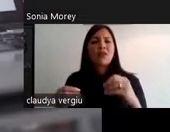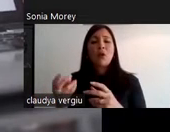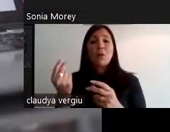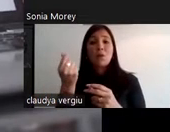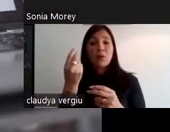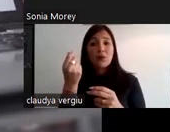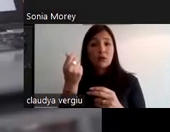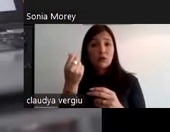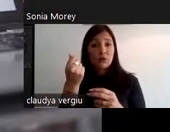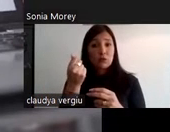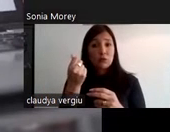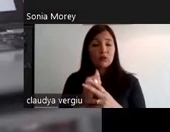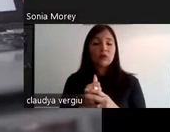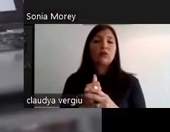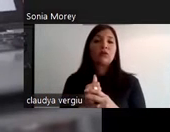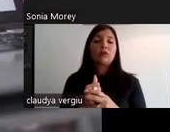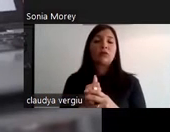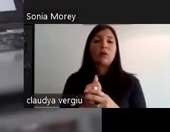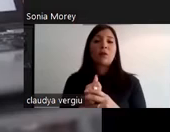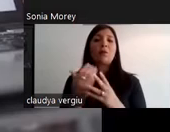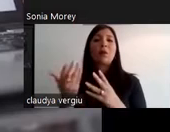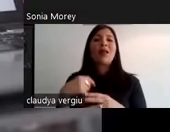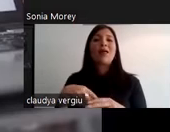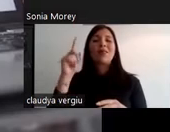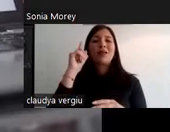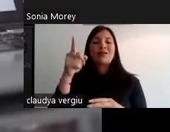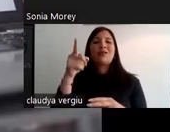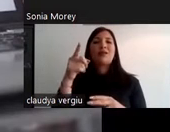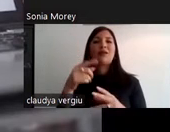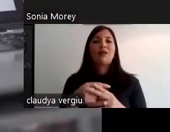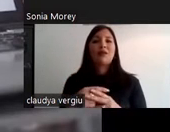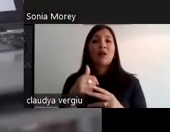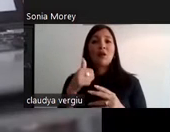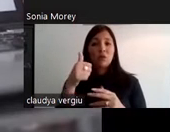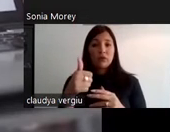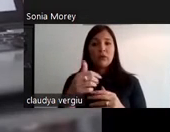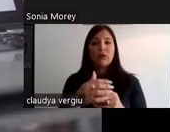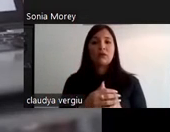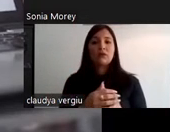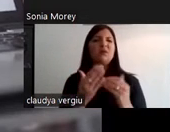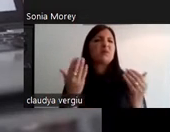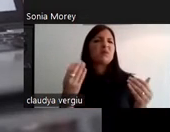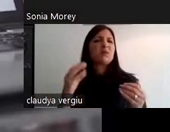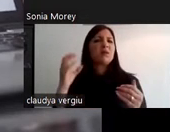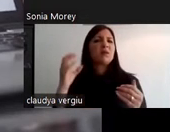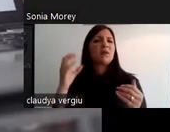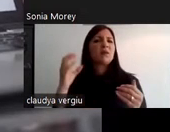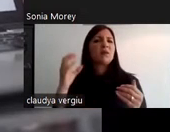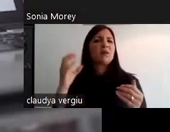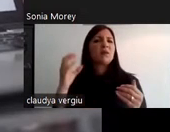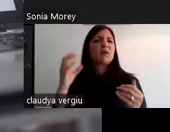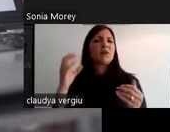en los de los turoperadores para la toma de decisiones eficaces y efectivas hacia quienes tenemos que distribuir